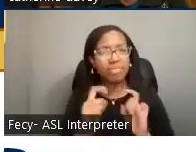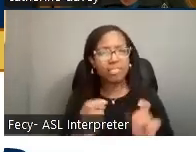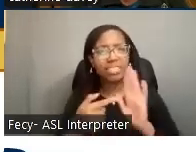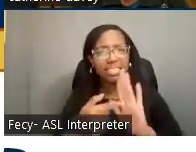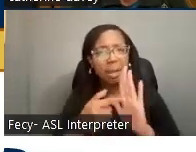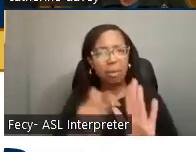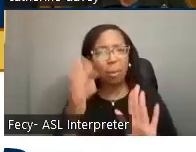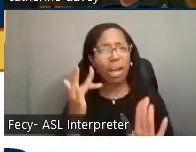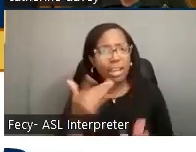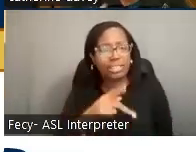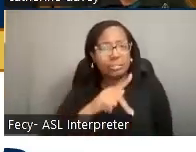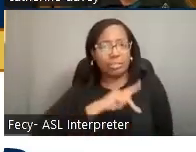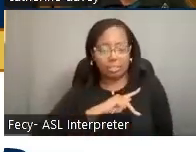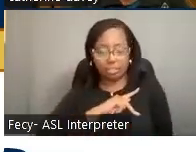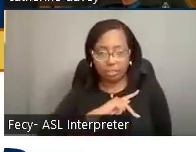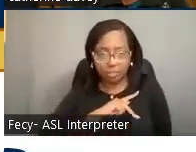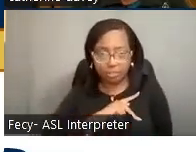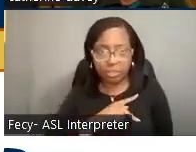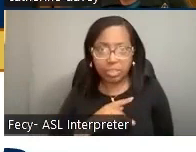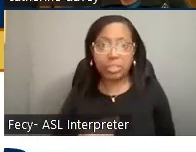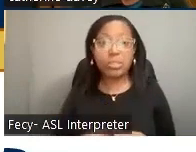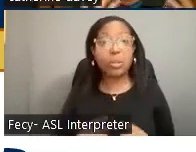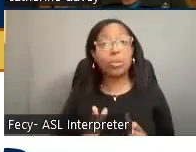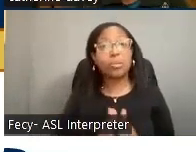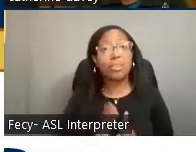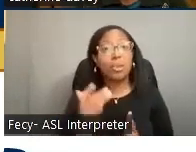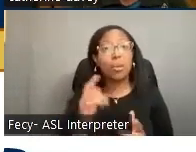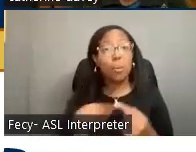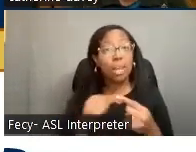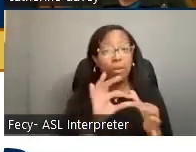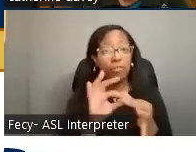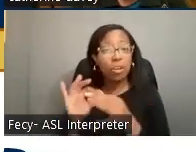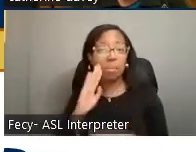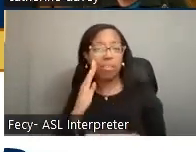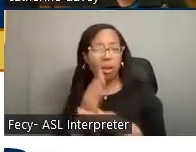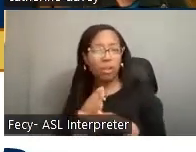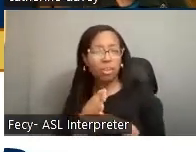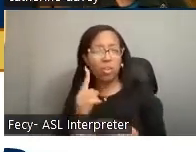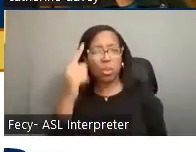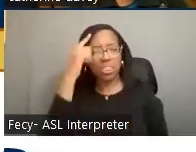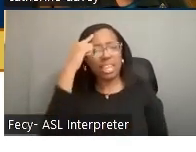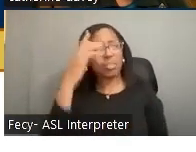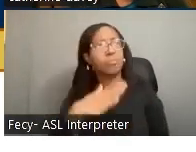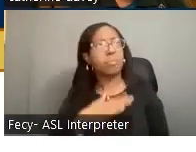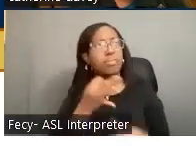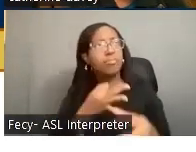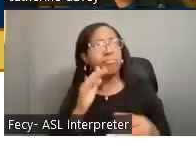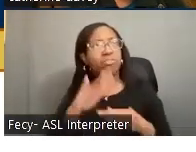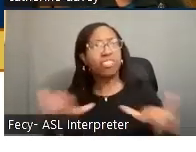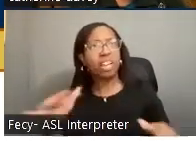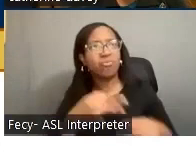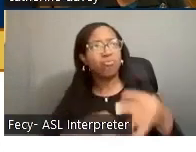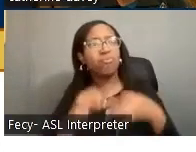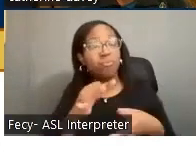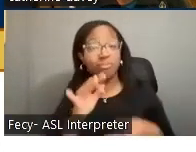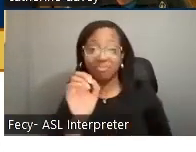a entender, porque es algo muy personal para cada uno de nosotros. Entonces, cuando escuchan que diga May,